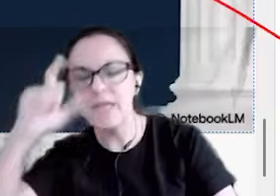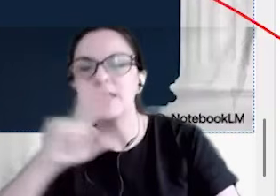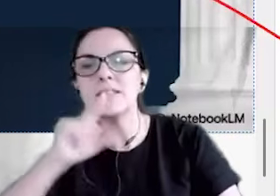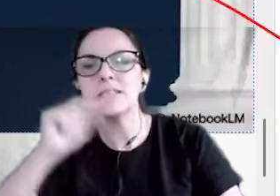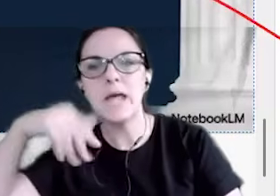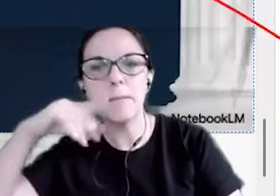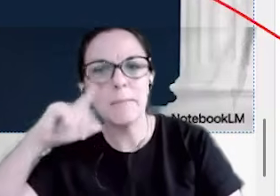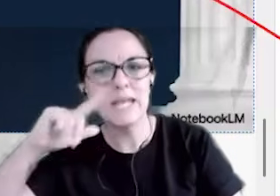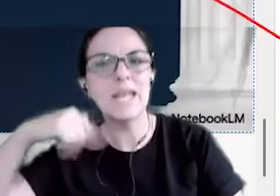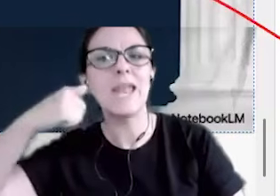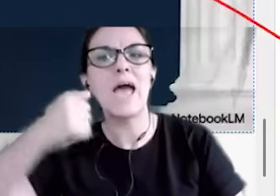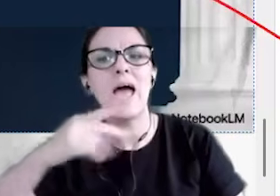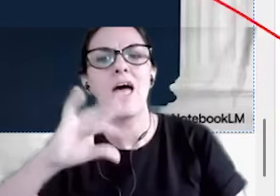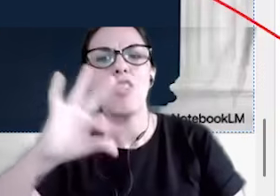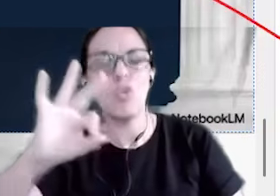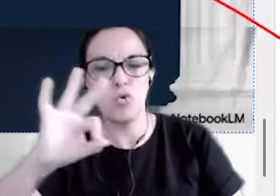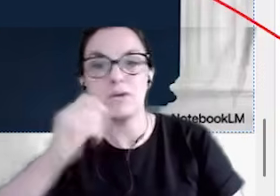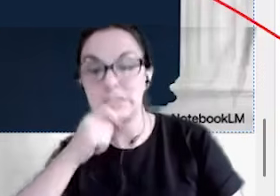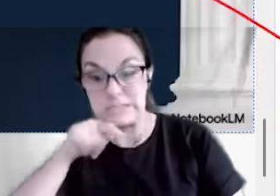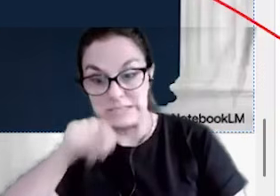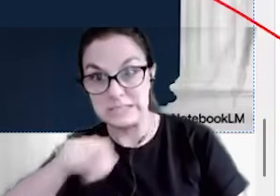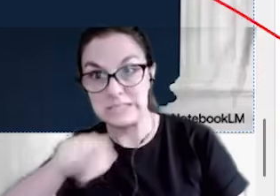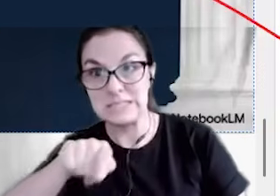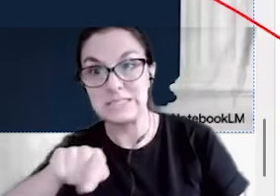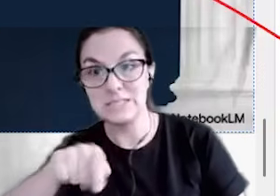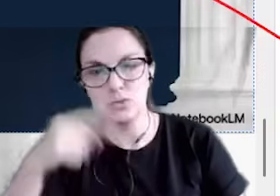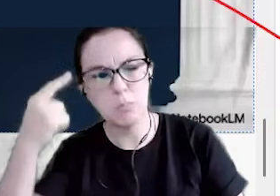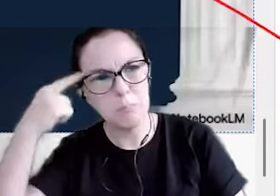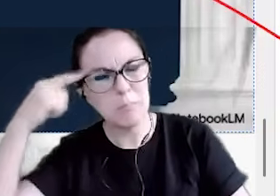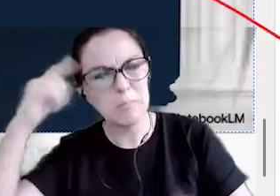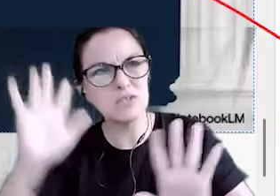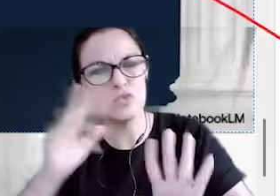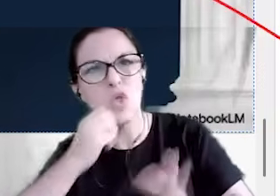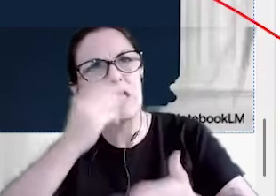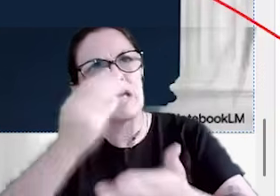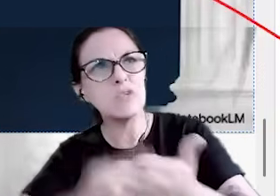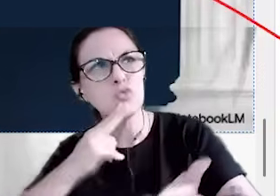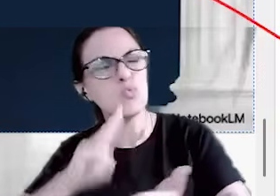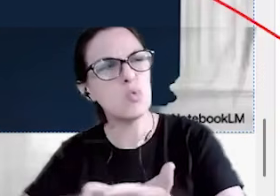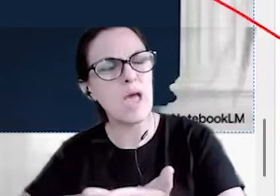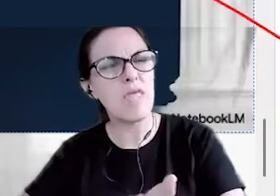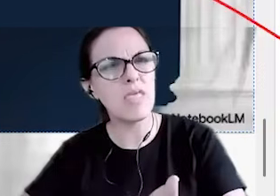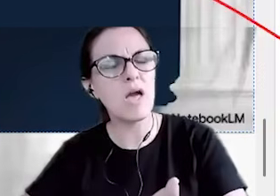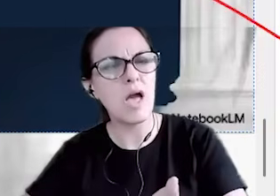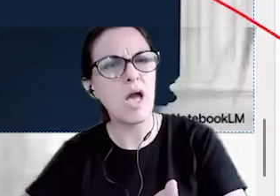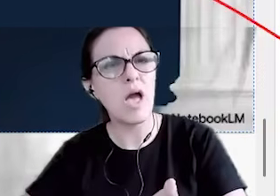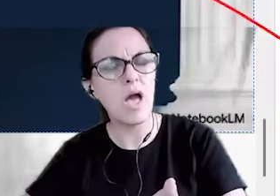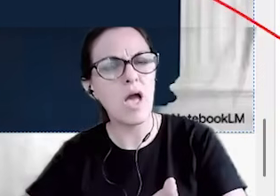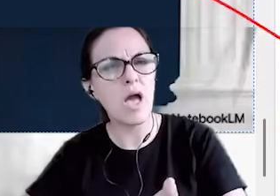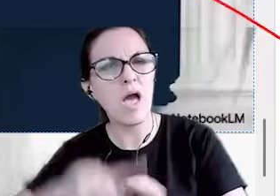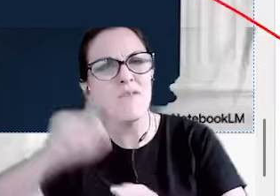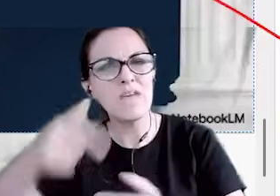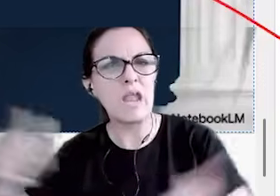sobre el impuesto determinado, ¿cómo considero cuando la declaración jurada concluye en un